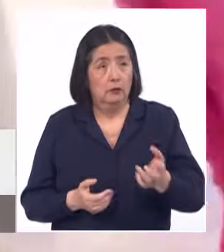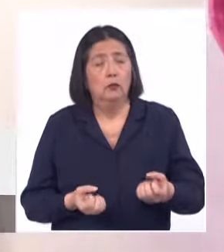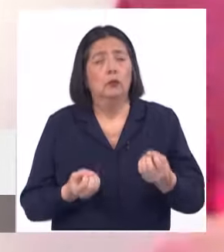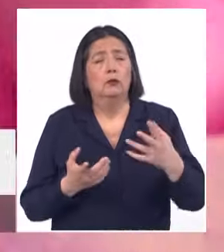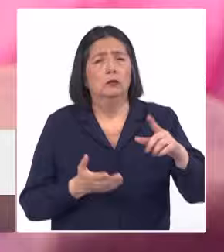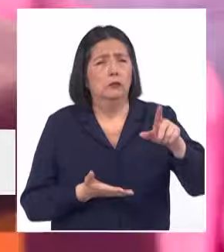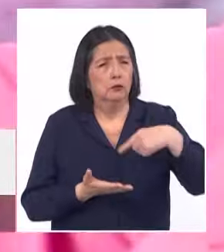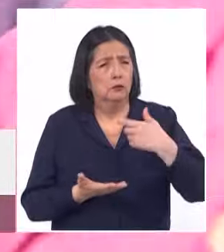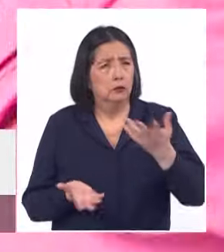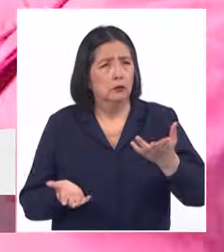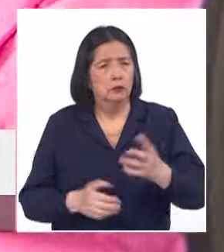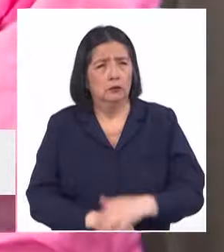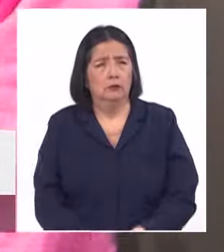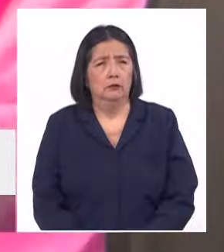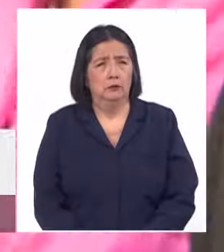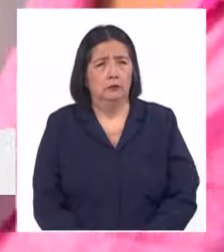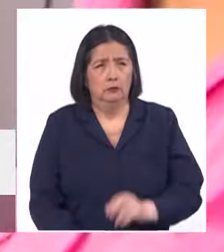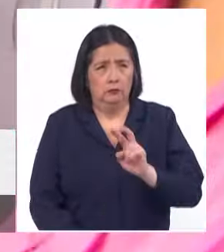este mensaje, alcalde?